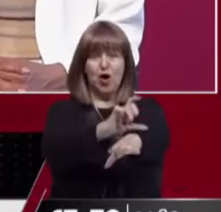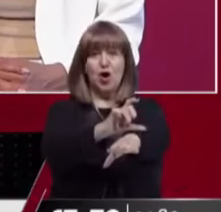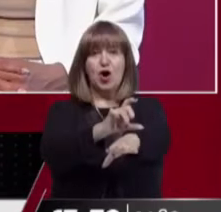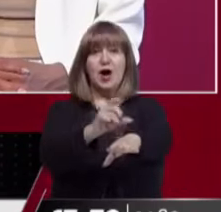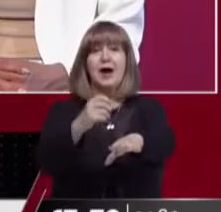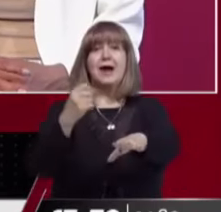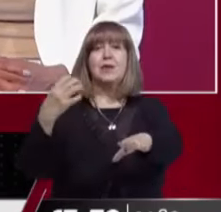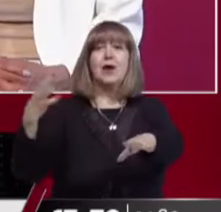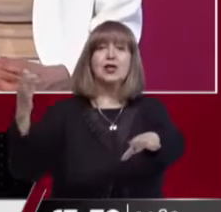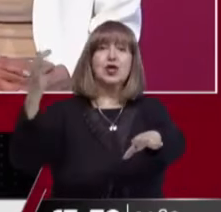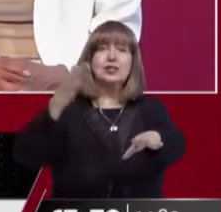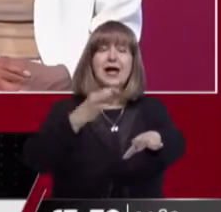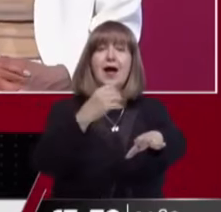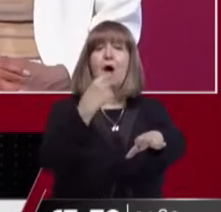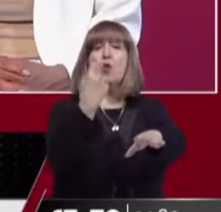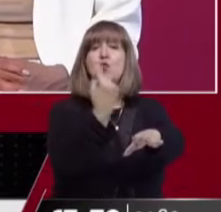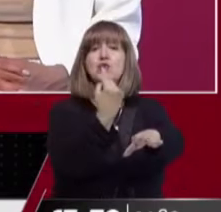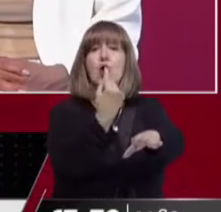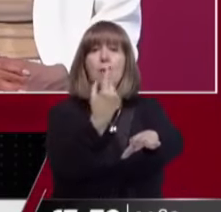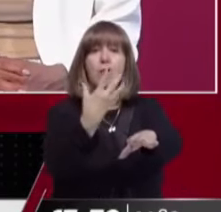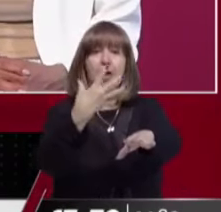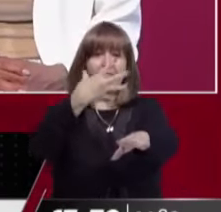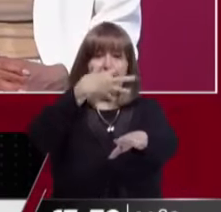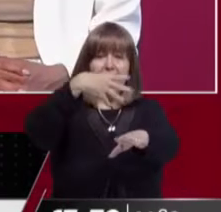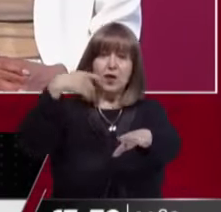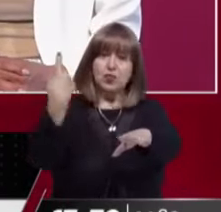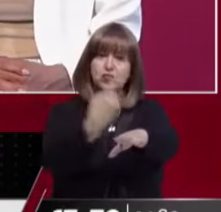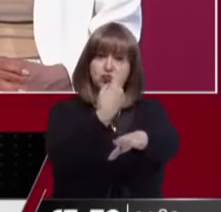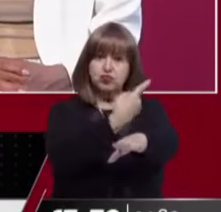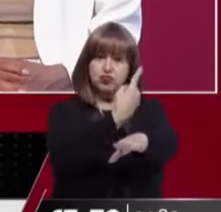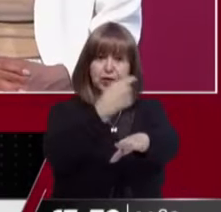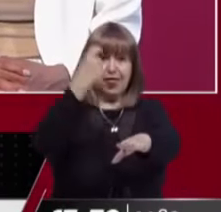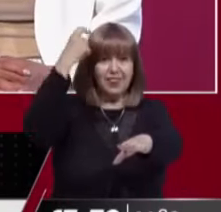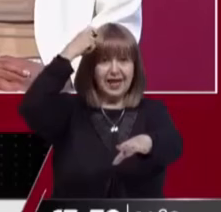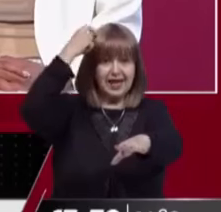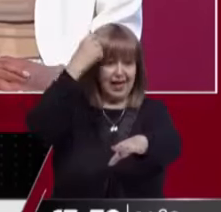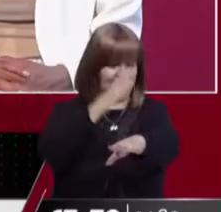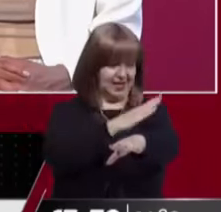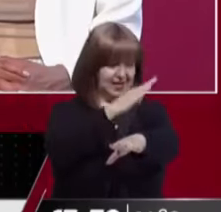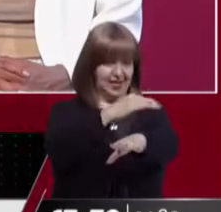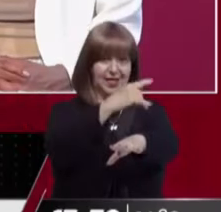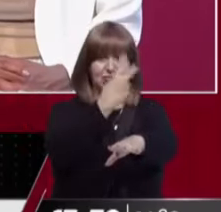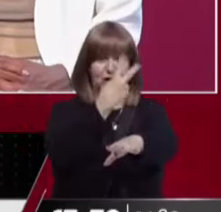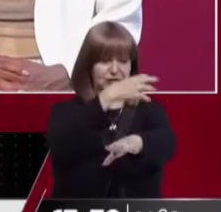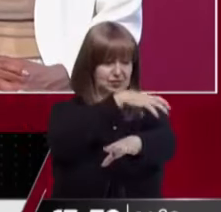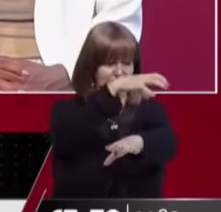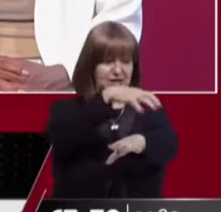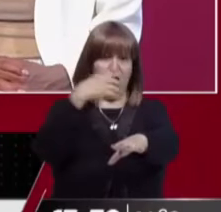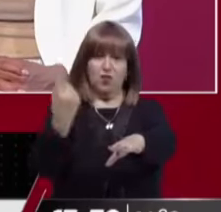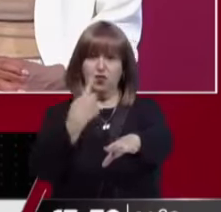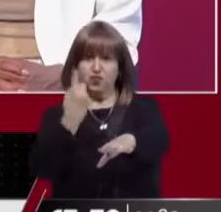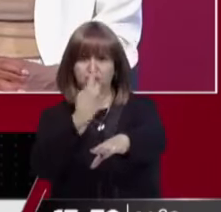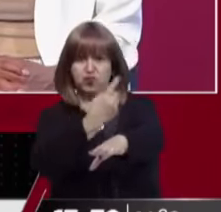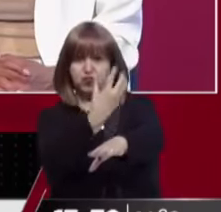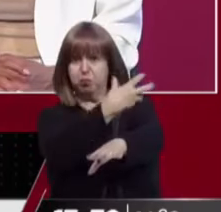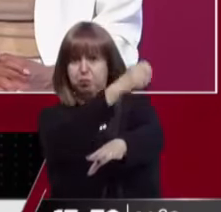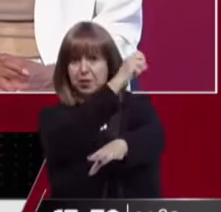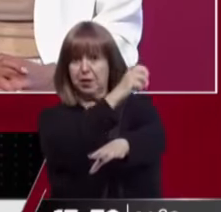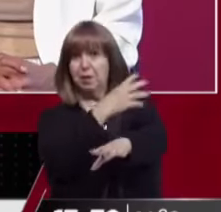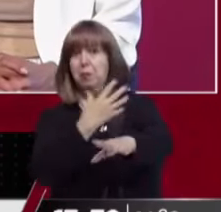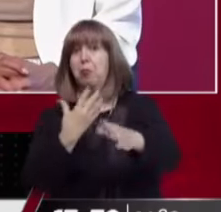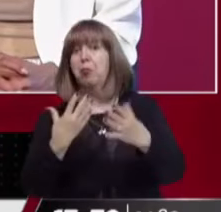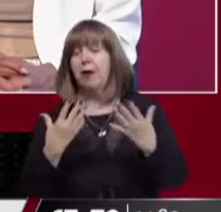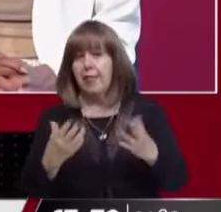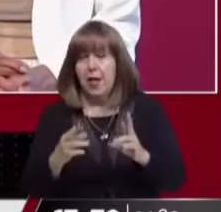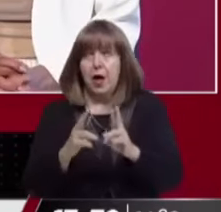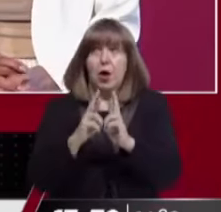categoría 1. Claro. Puede llegar a dañar varias de las instalaciones de ahí. Hace mucho claro. que no golpea un huracán de lleno. Vamos a ver,